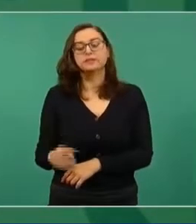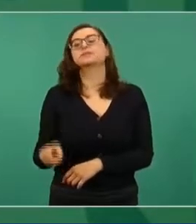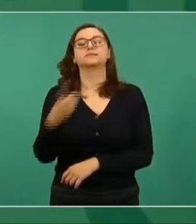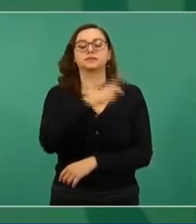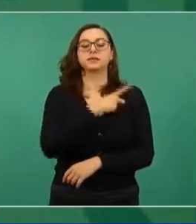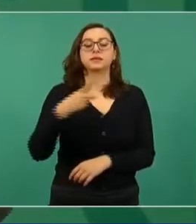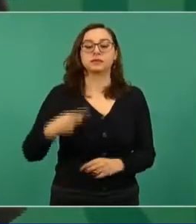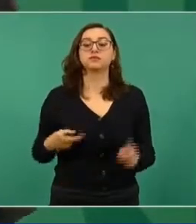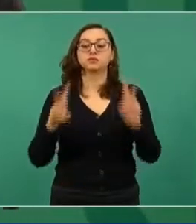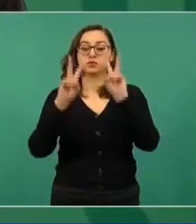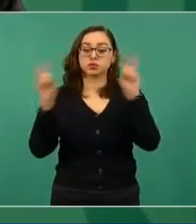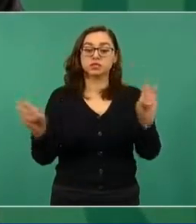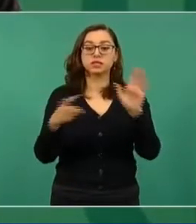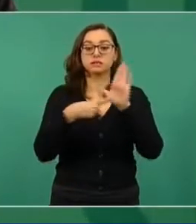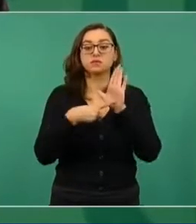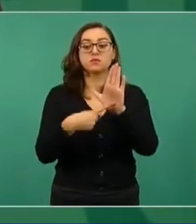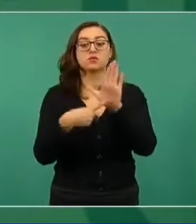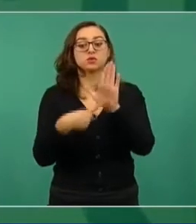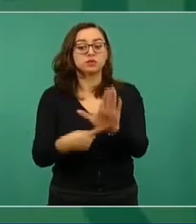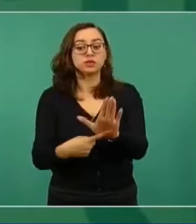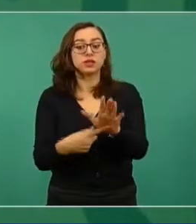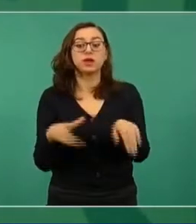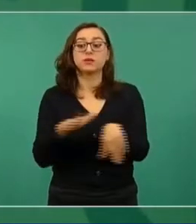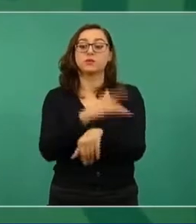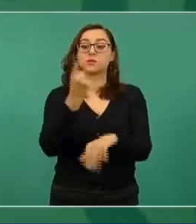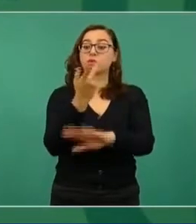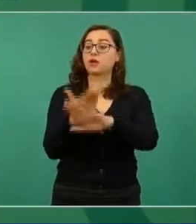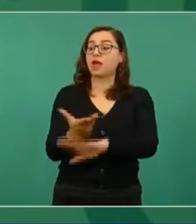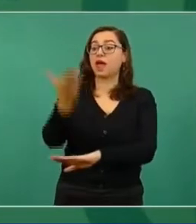Antes, como no se sabía,